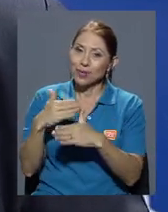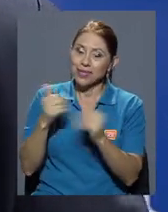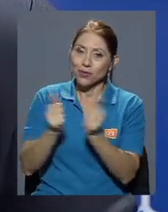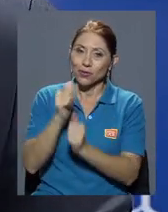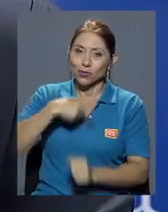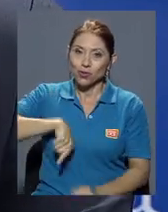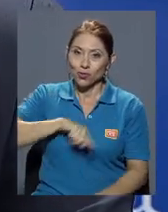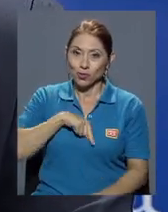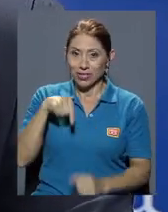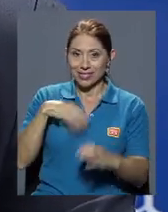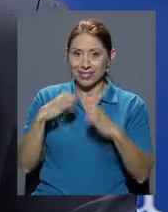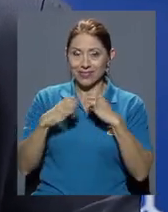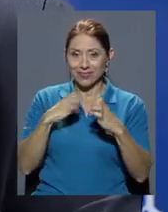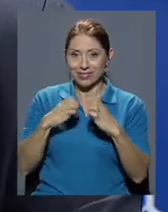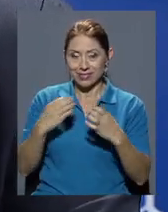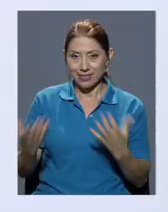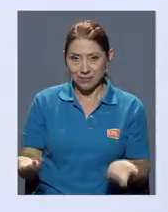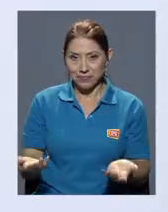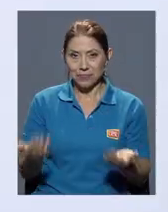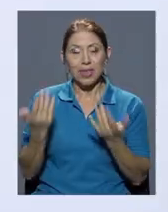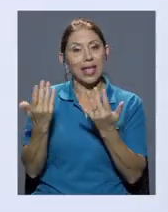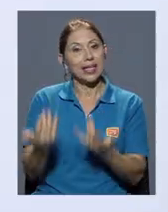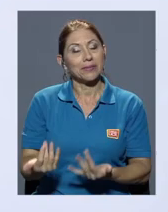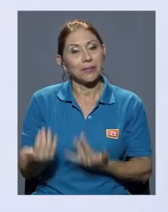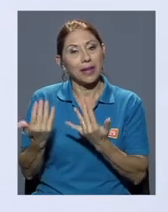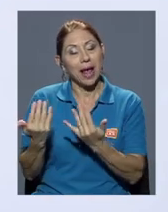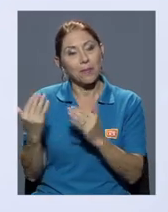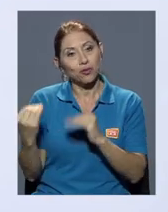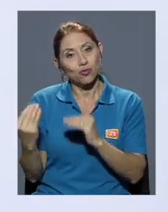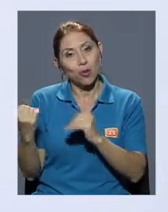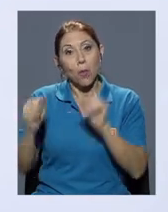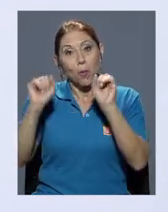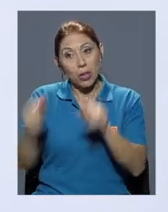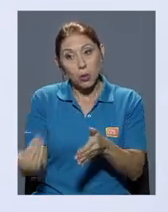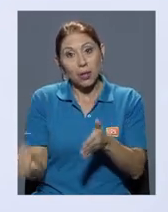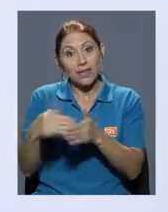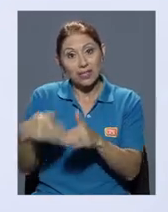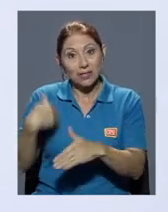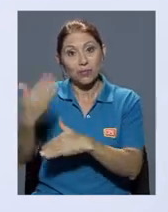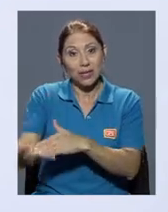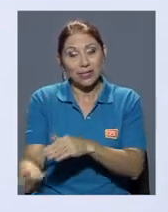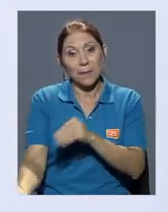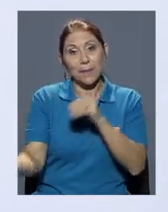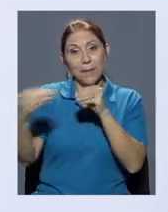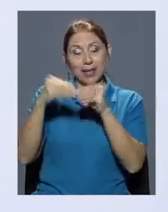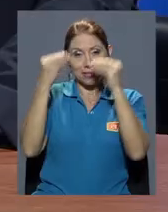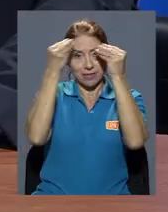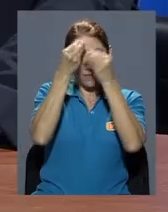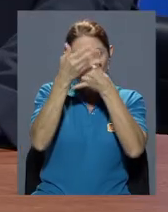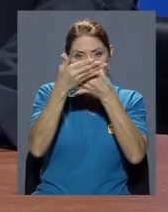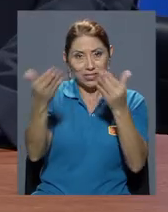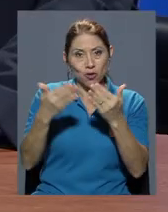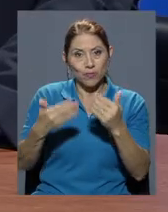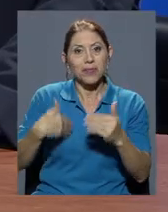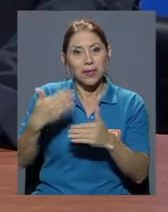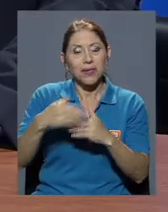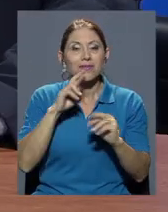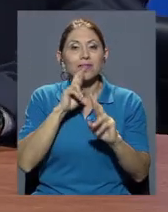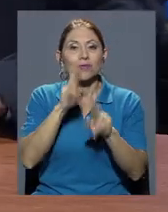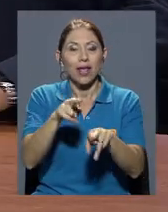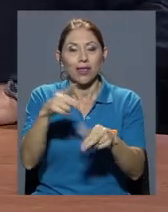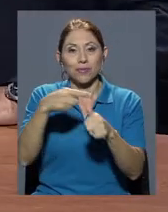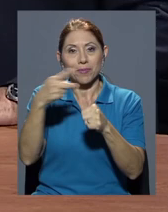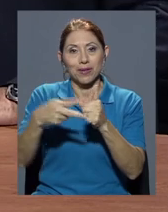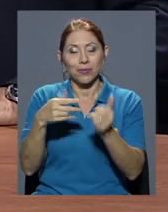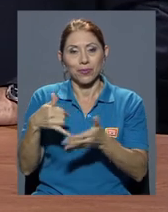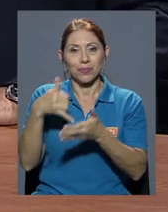en esta entrevista de la semana esperamos poderla tener de vuelta con más información después plantee los resultados de esta primera edición